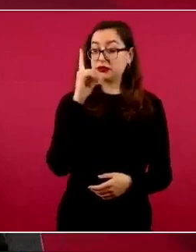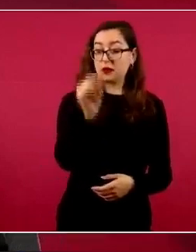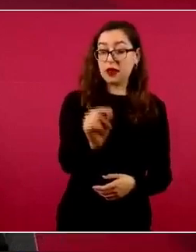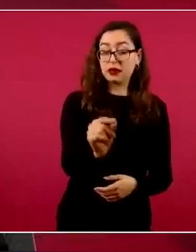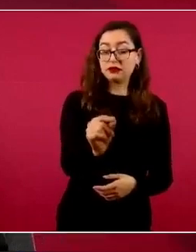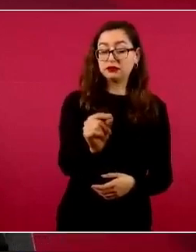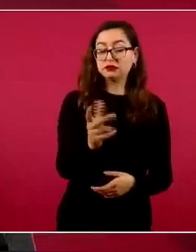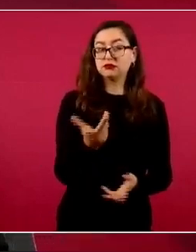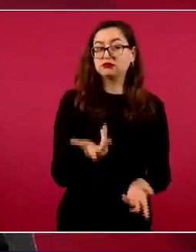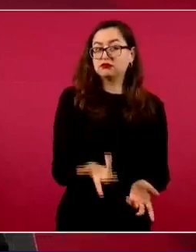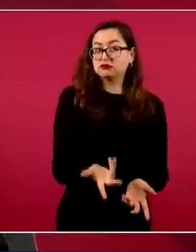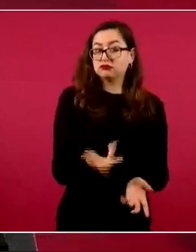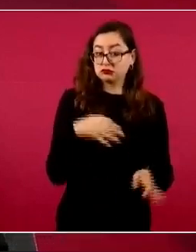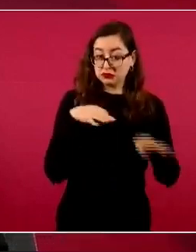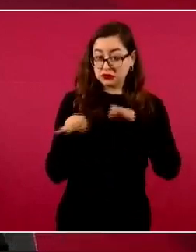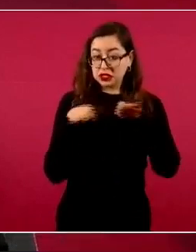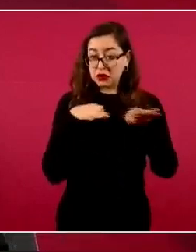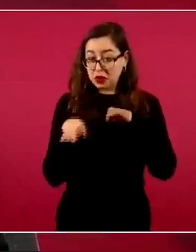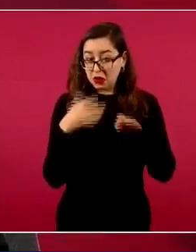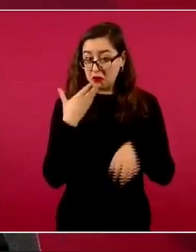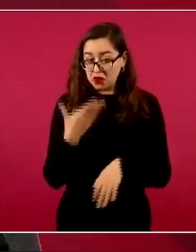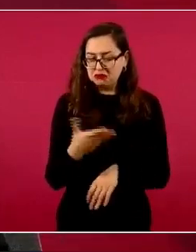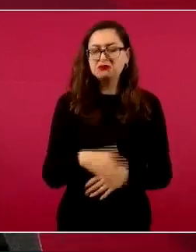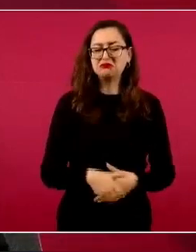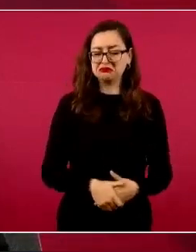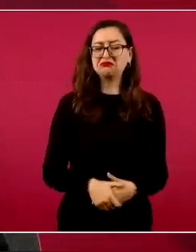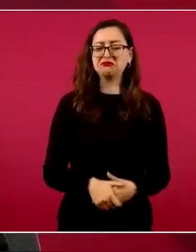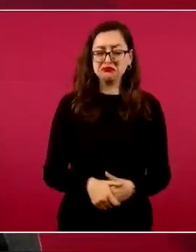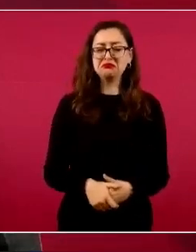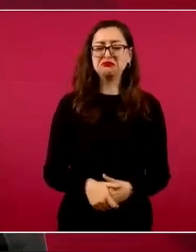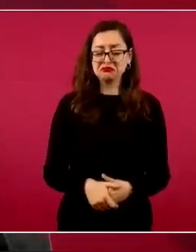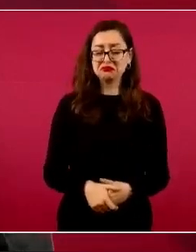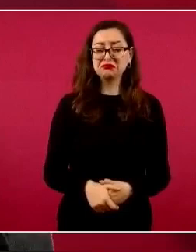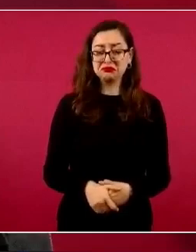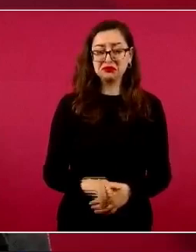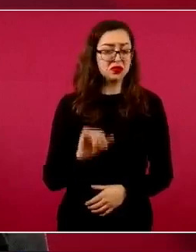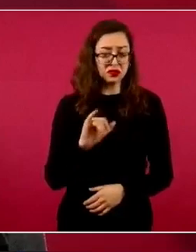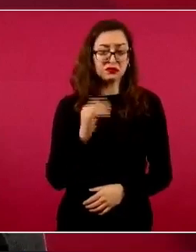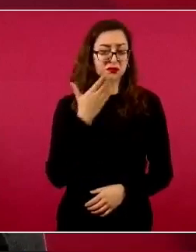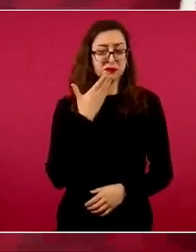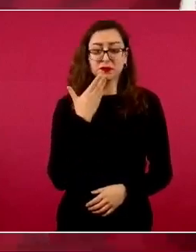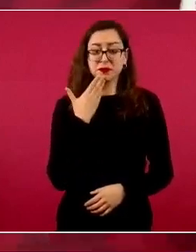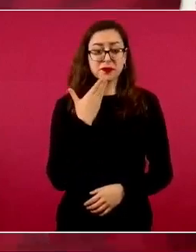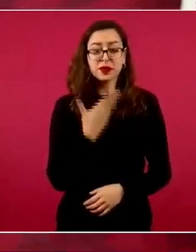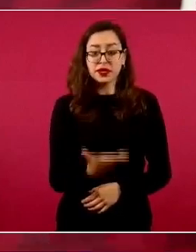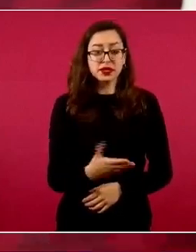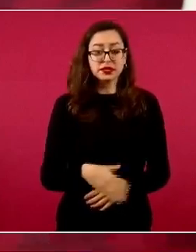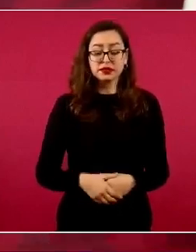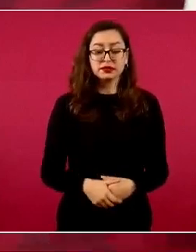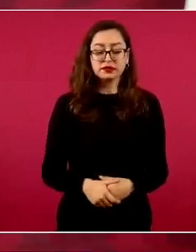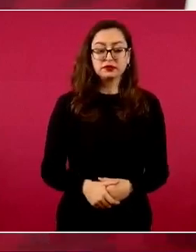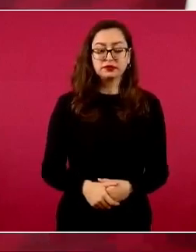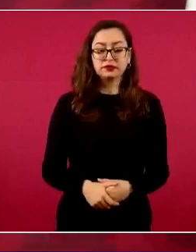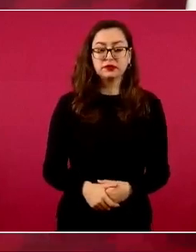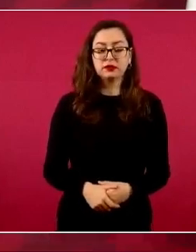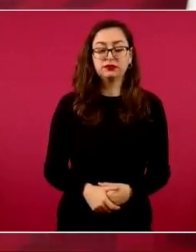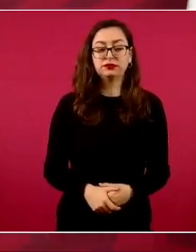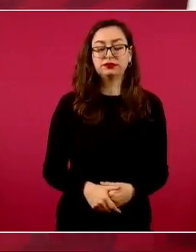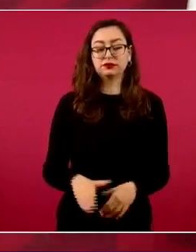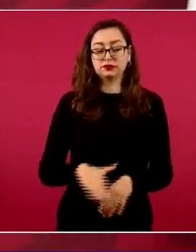escuchado, que esa es otra cosa, en los informes de los presidentes del Poder